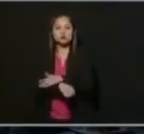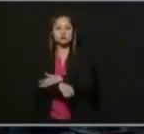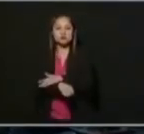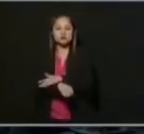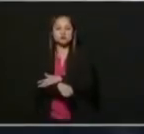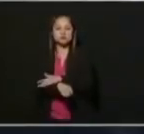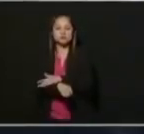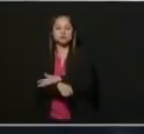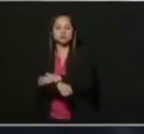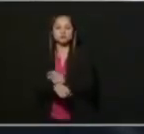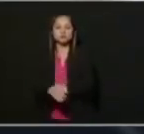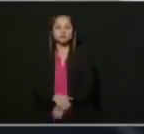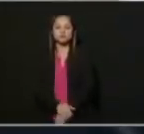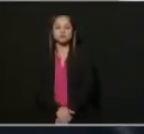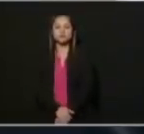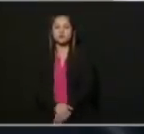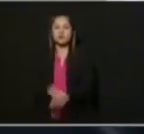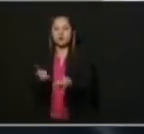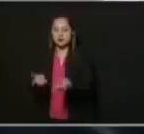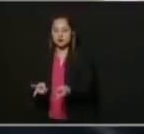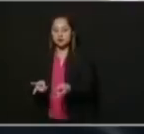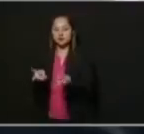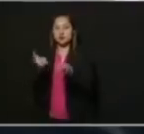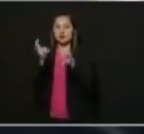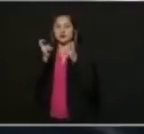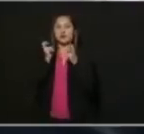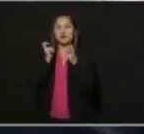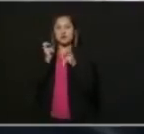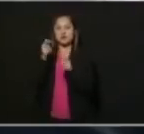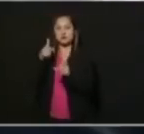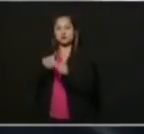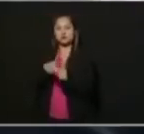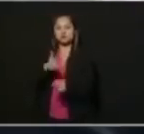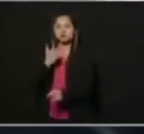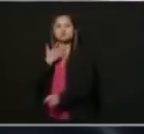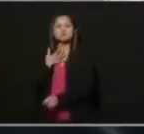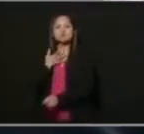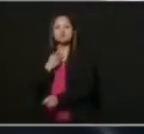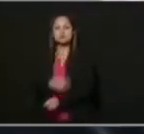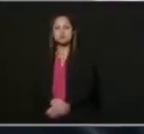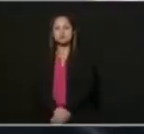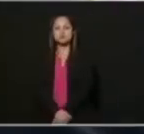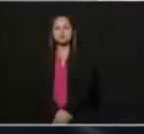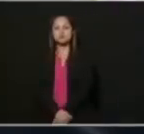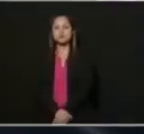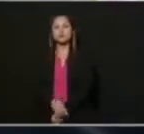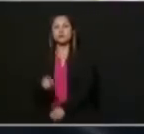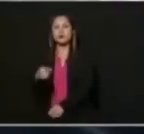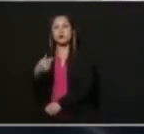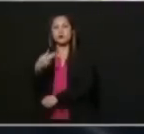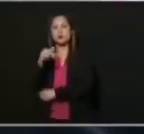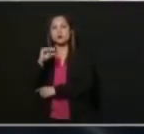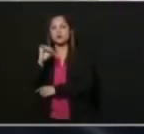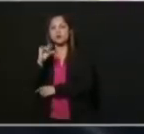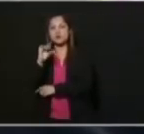el robo de combustible, el huachicoleo.